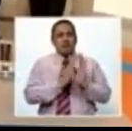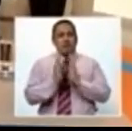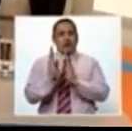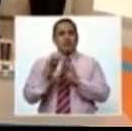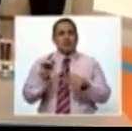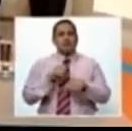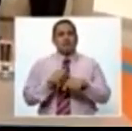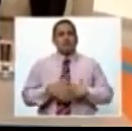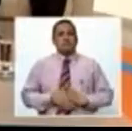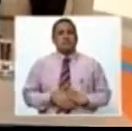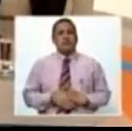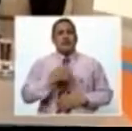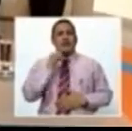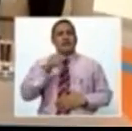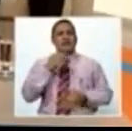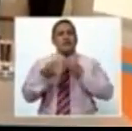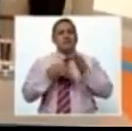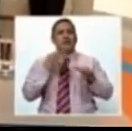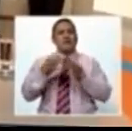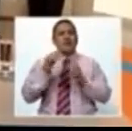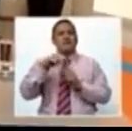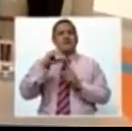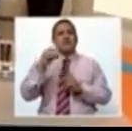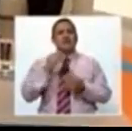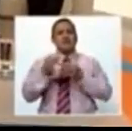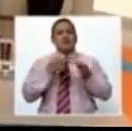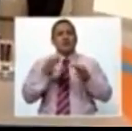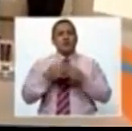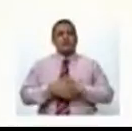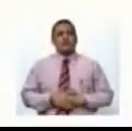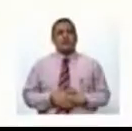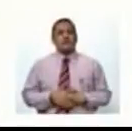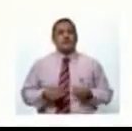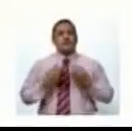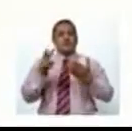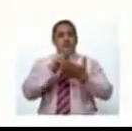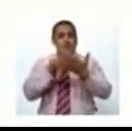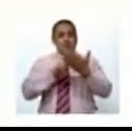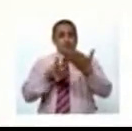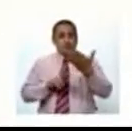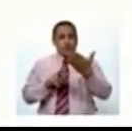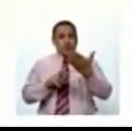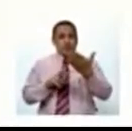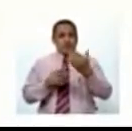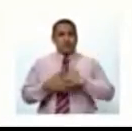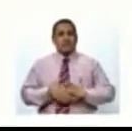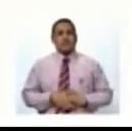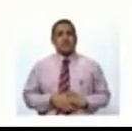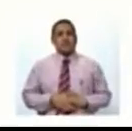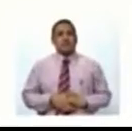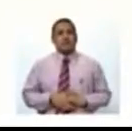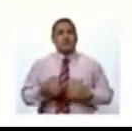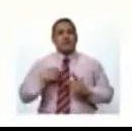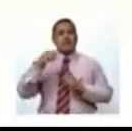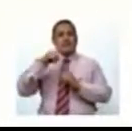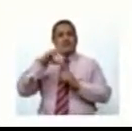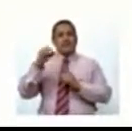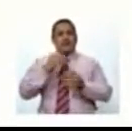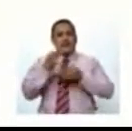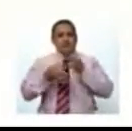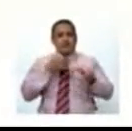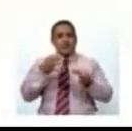plazo razonable. ¿Allí qué dijo el tribunal en esta sentencia? Bueno, desde mi lectura, Felipe, el tribunal